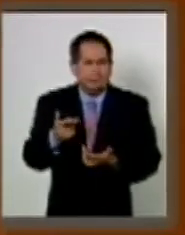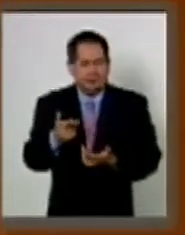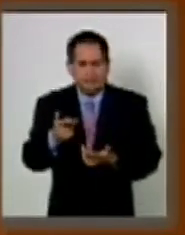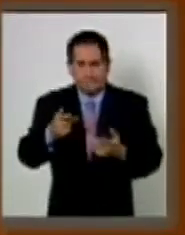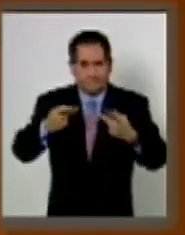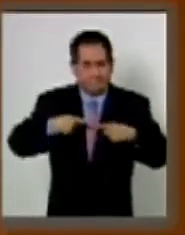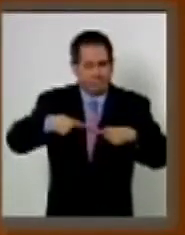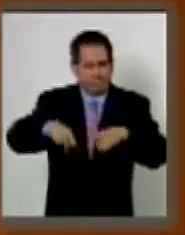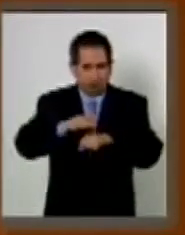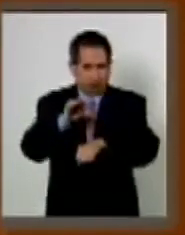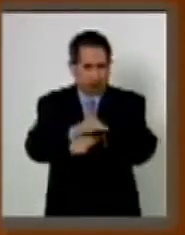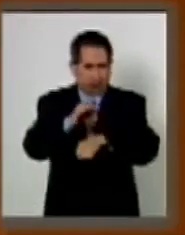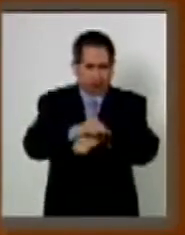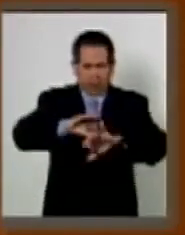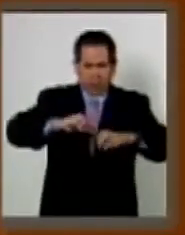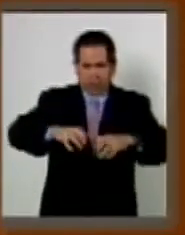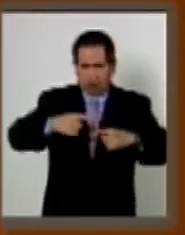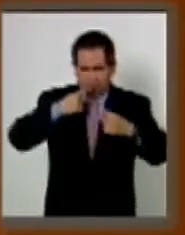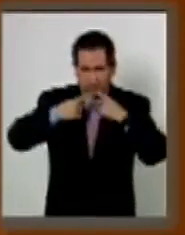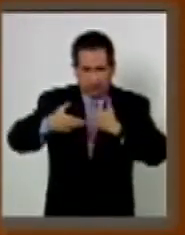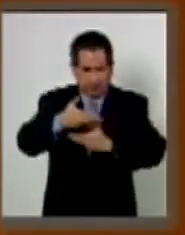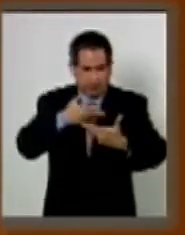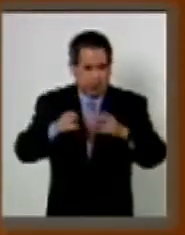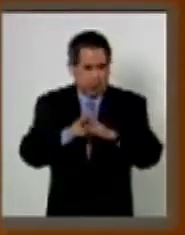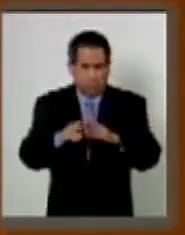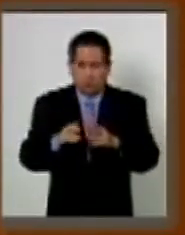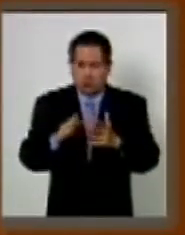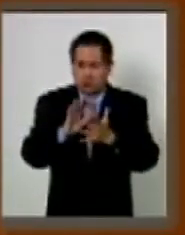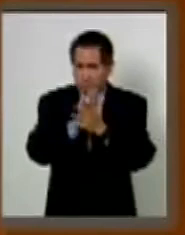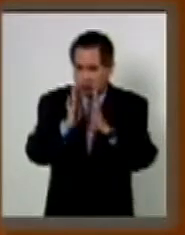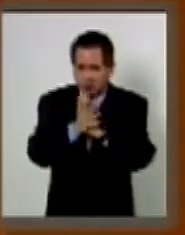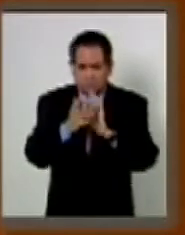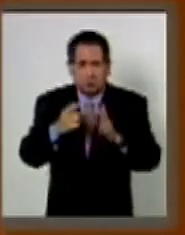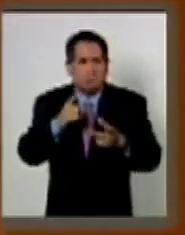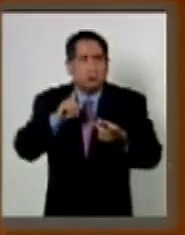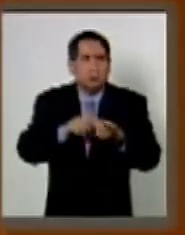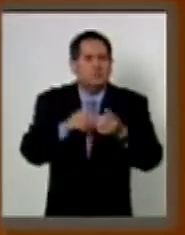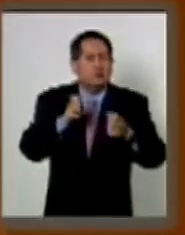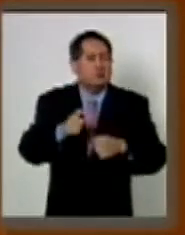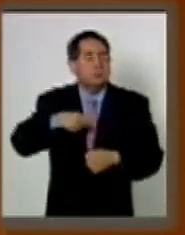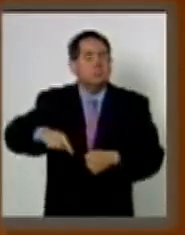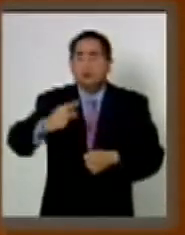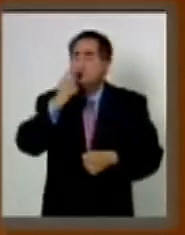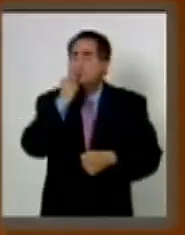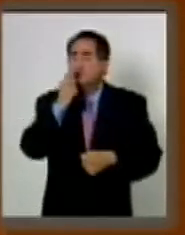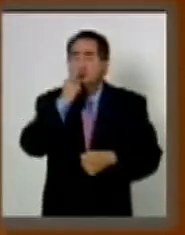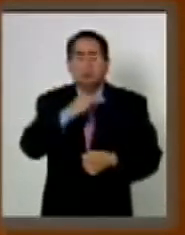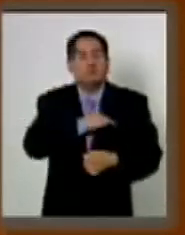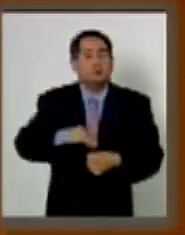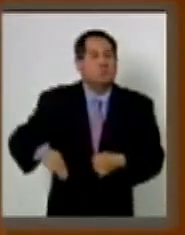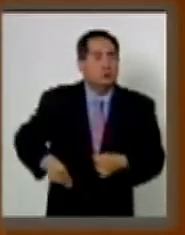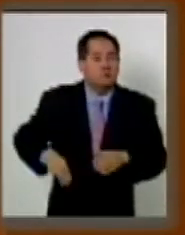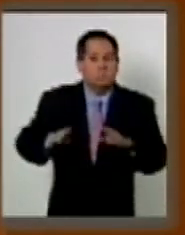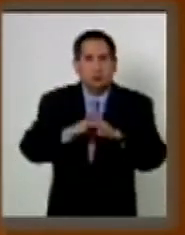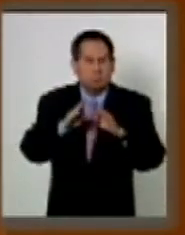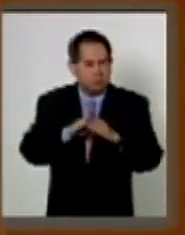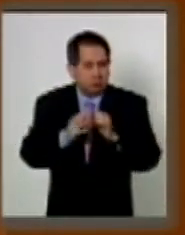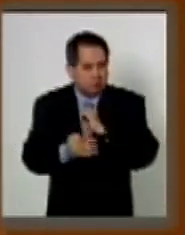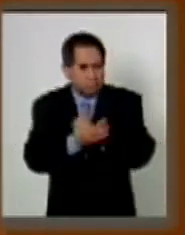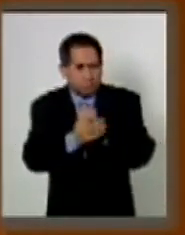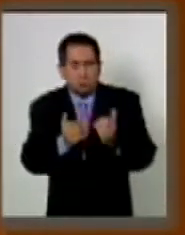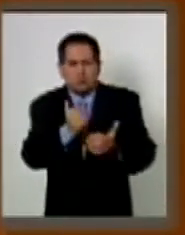ciudadanía para defenderse de los delincuentes, donde nuestros policías municipales se acercan,